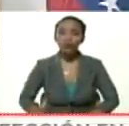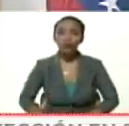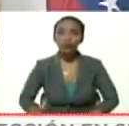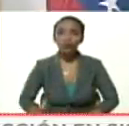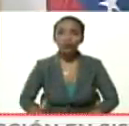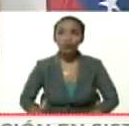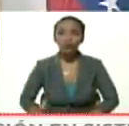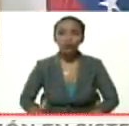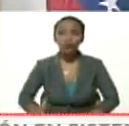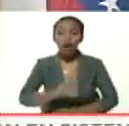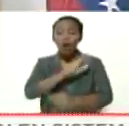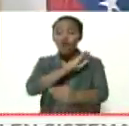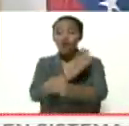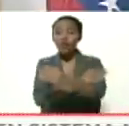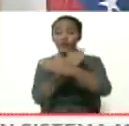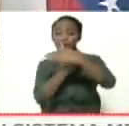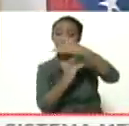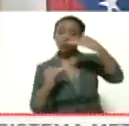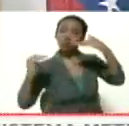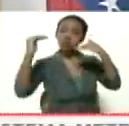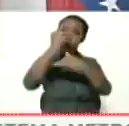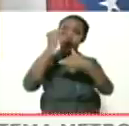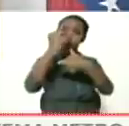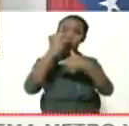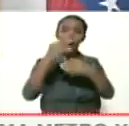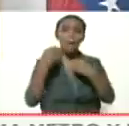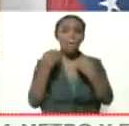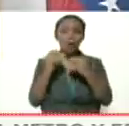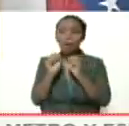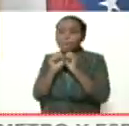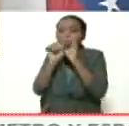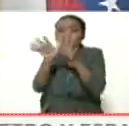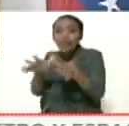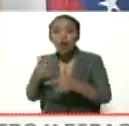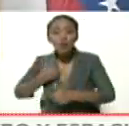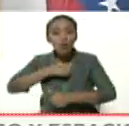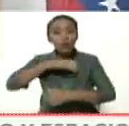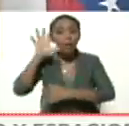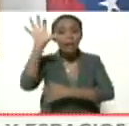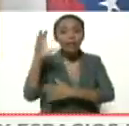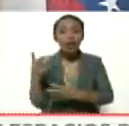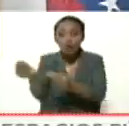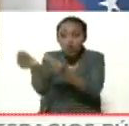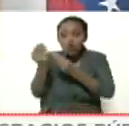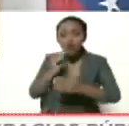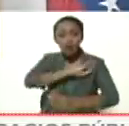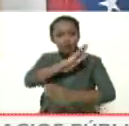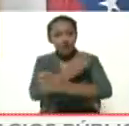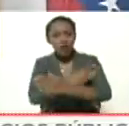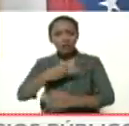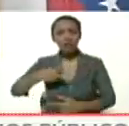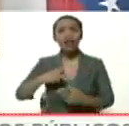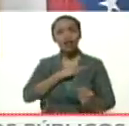a las fuerzas superiores, para que bendigan a nuestra patria, para que nos den fuerza de voluntad